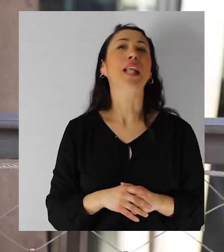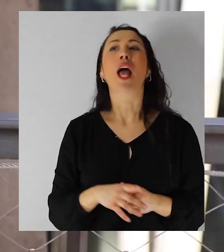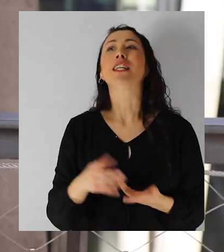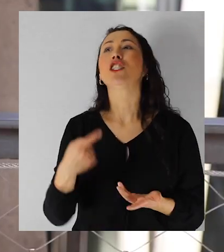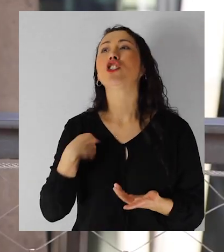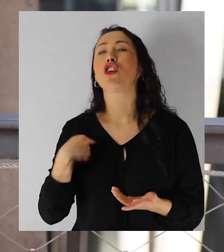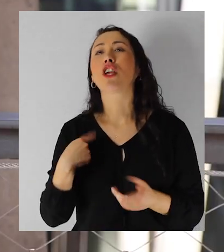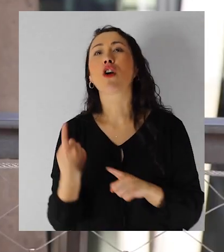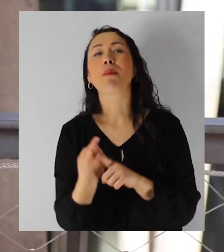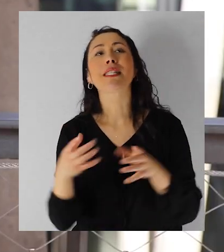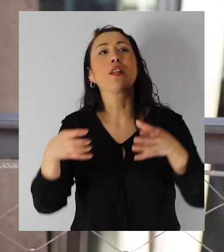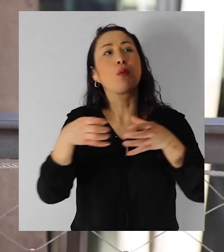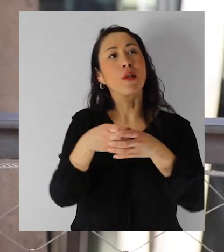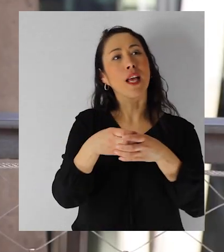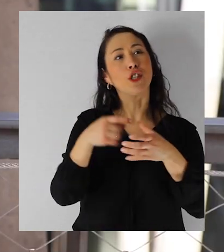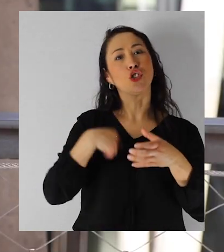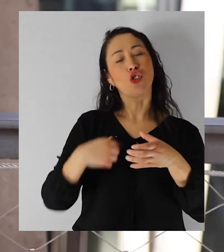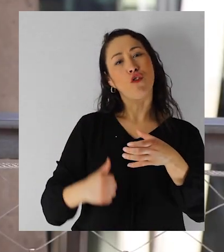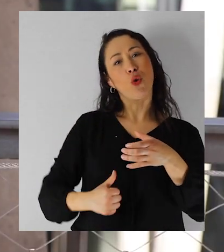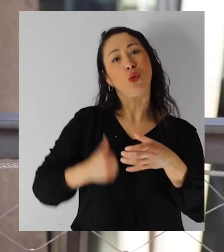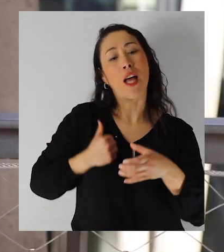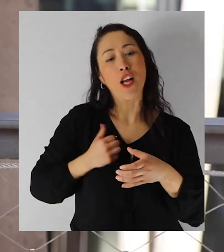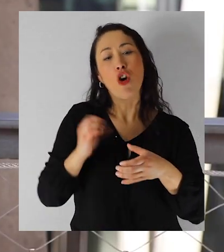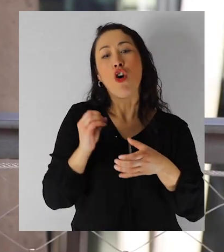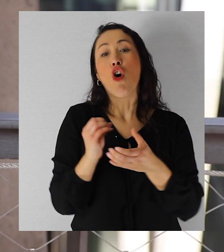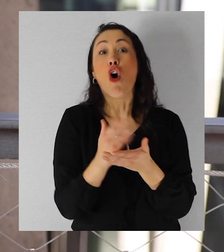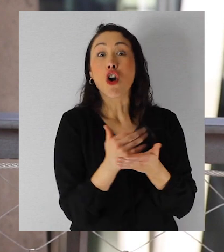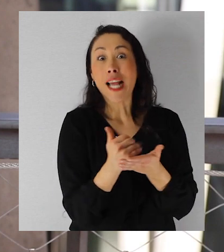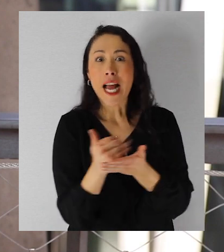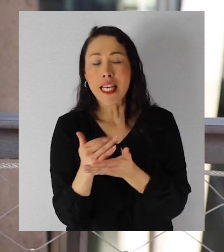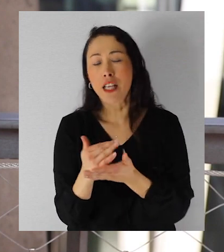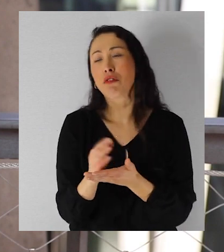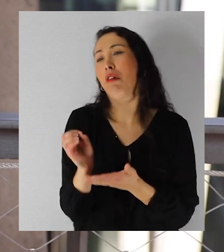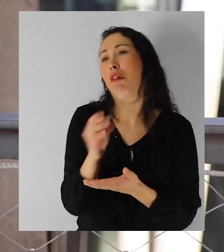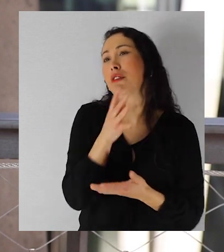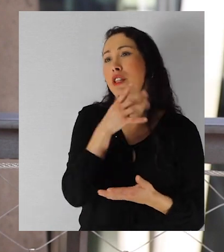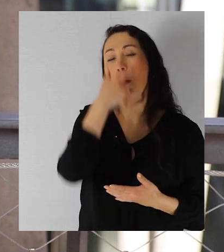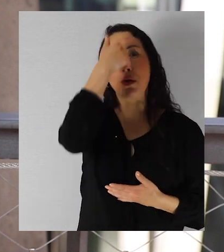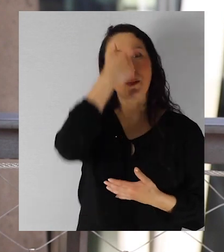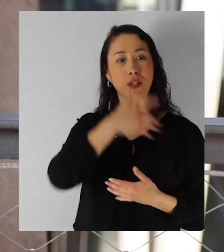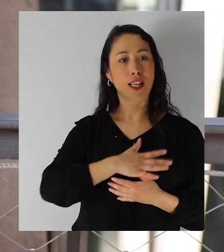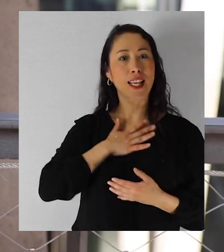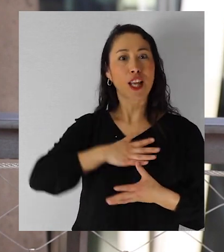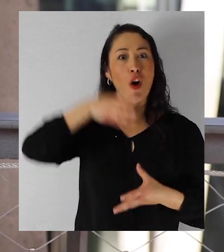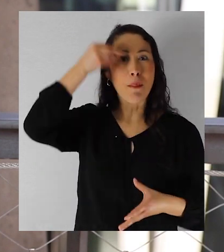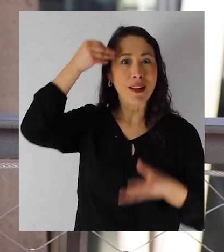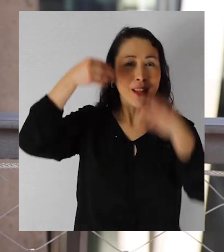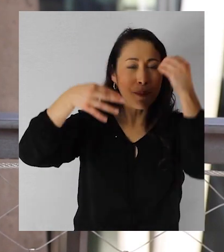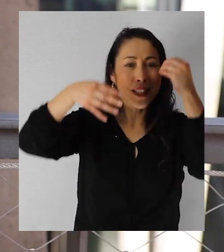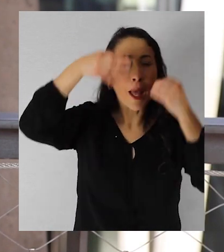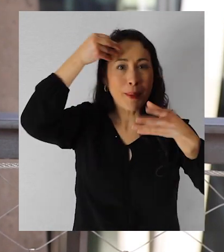voluntario y soy un organizador, o soy una persona que finalmente quiere aprender de esto,